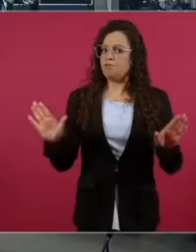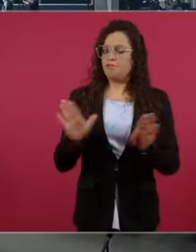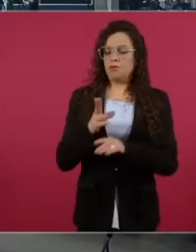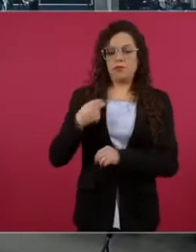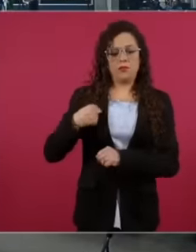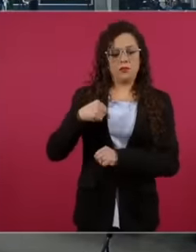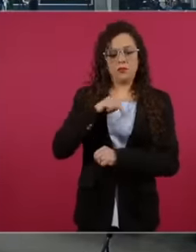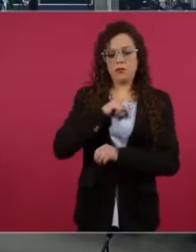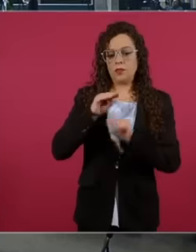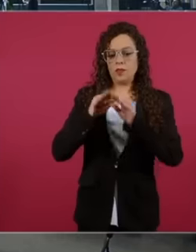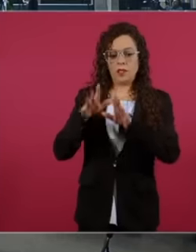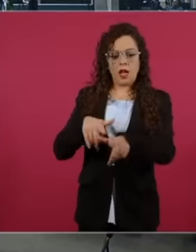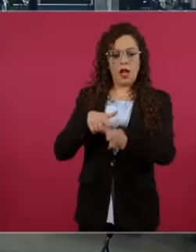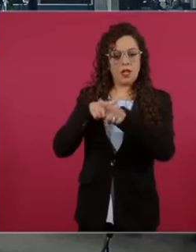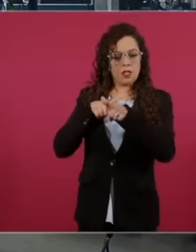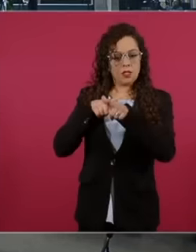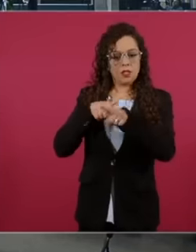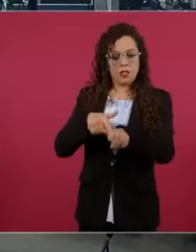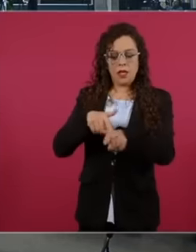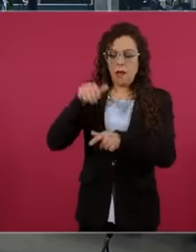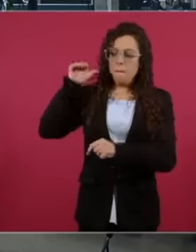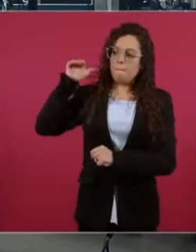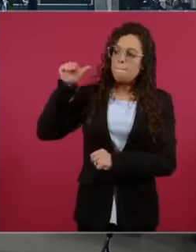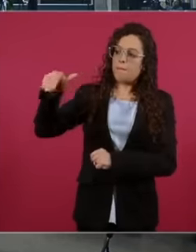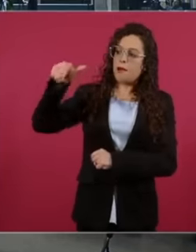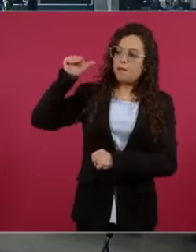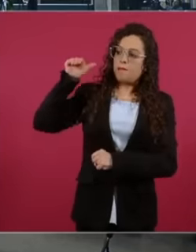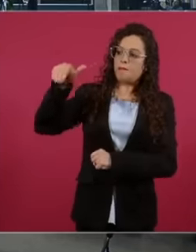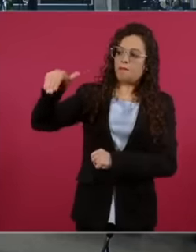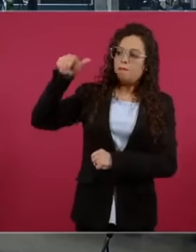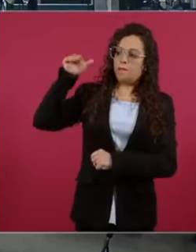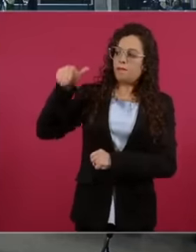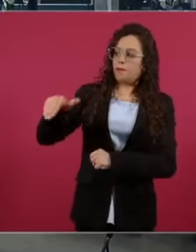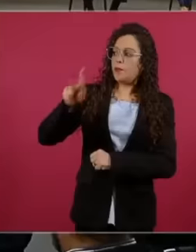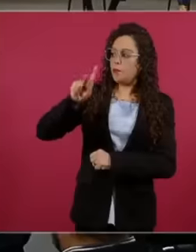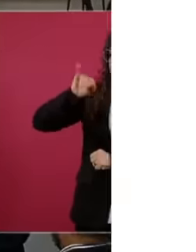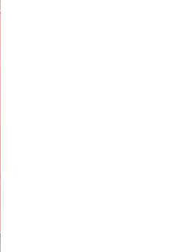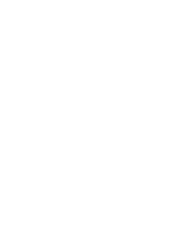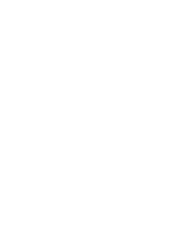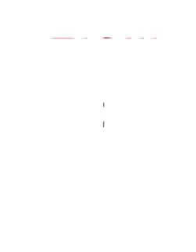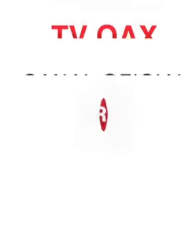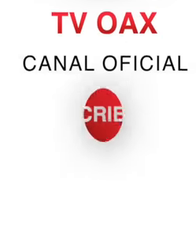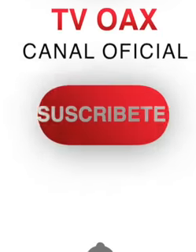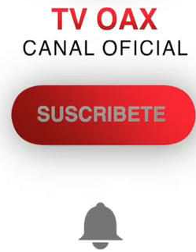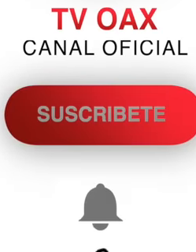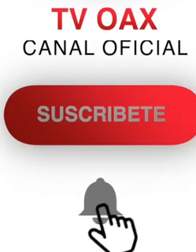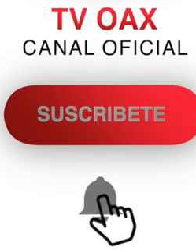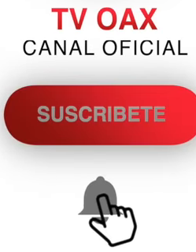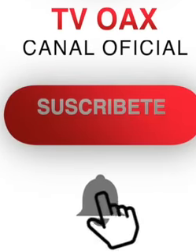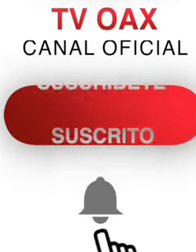solicitando al Poder Judicial que resuelva esto, porque también